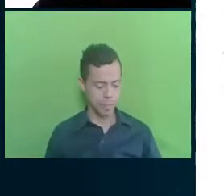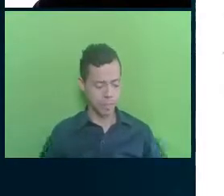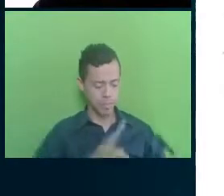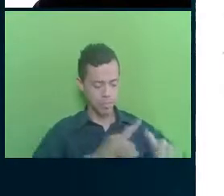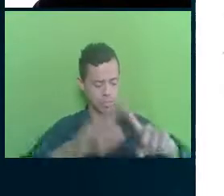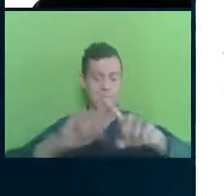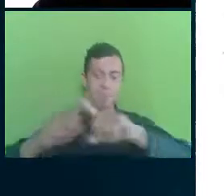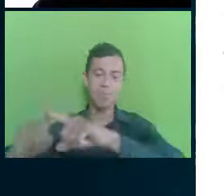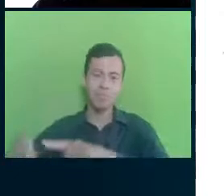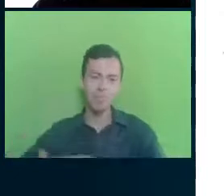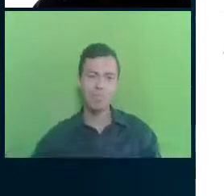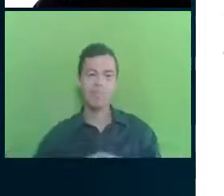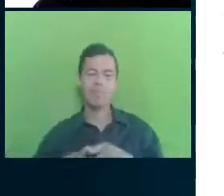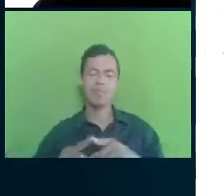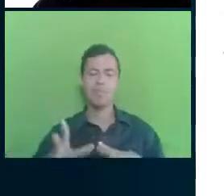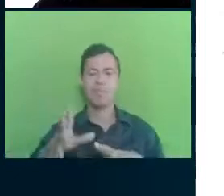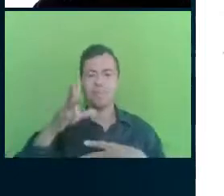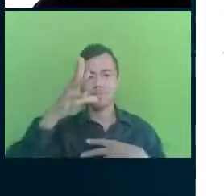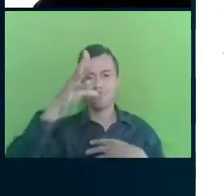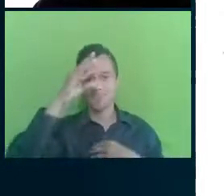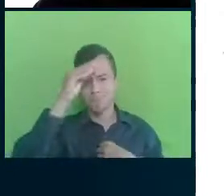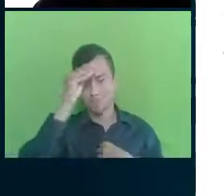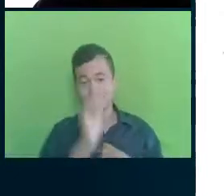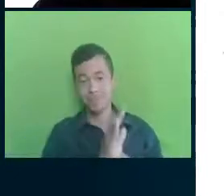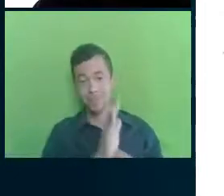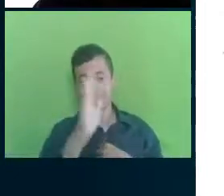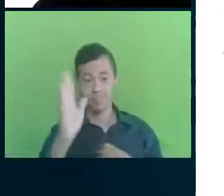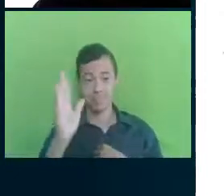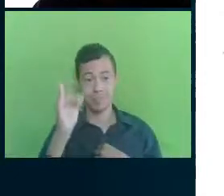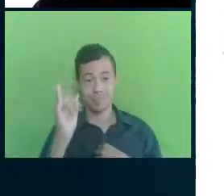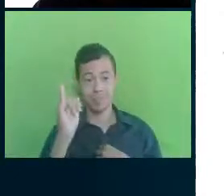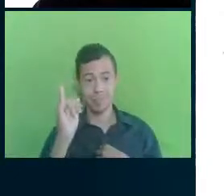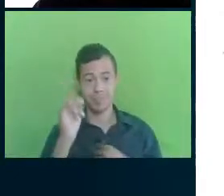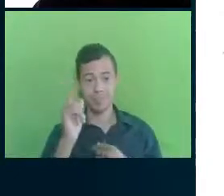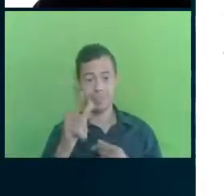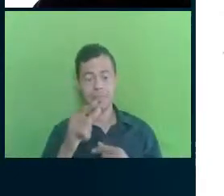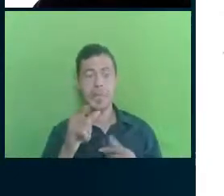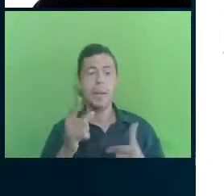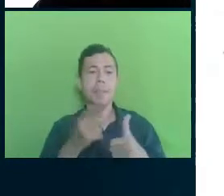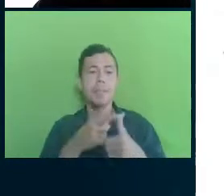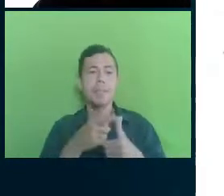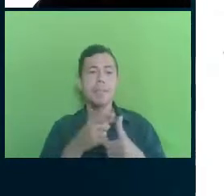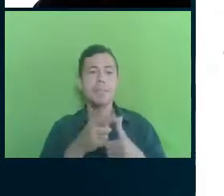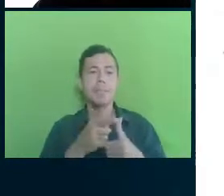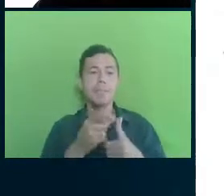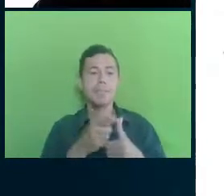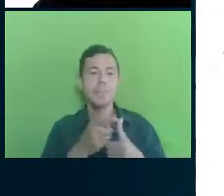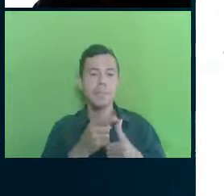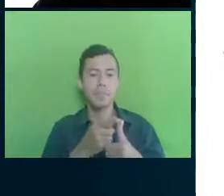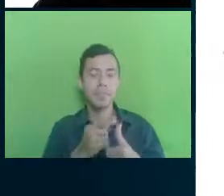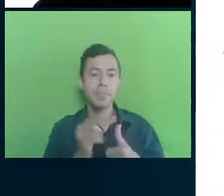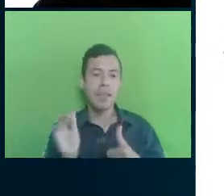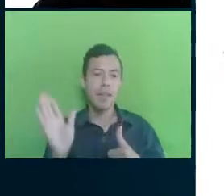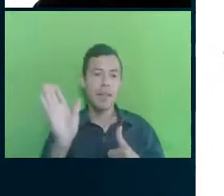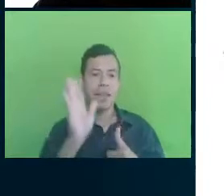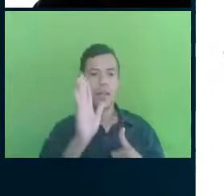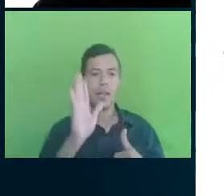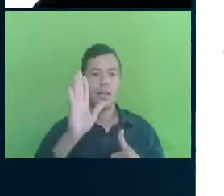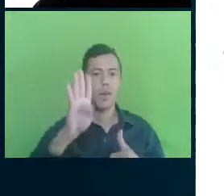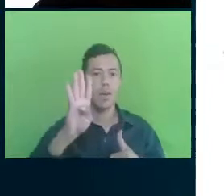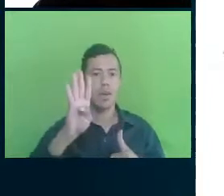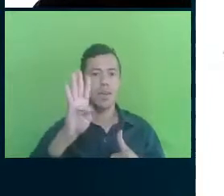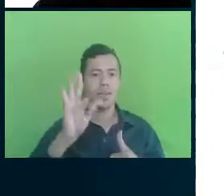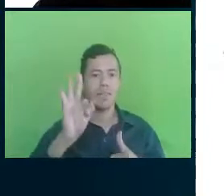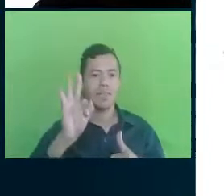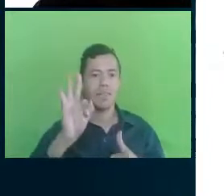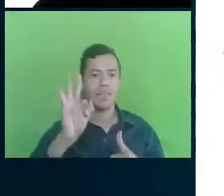vez el aprendizaje automático a mano izquierda? Están viendo, digamos que la primera regresión lineal que se utilizó para